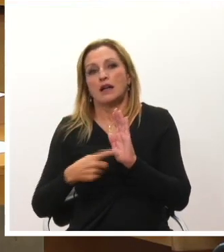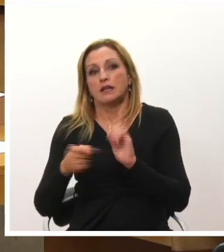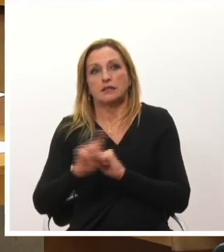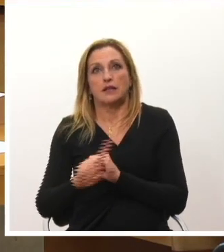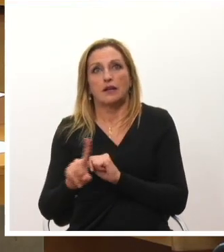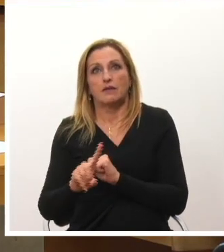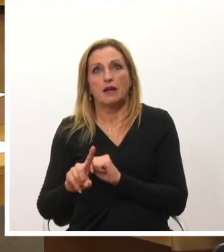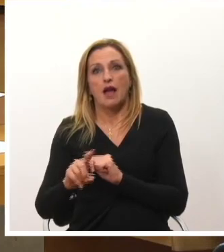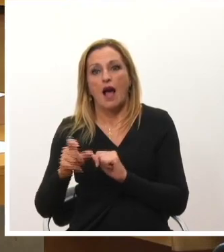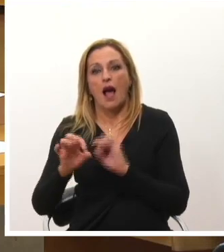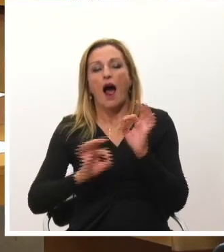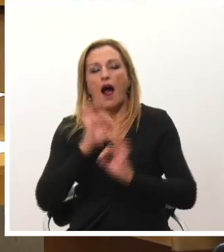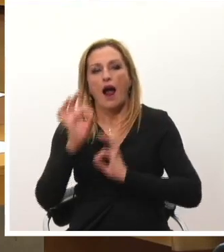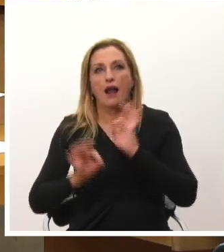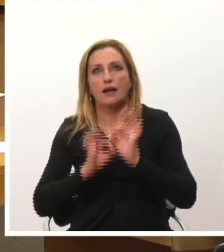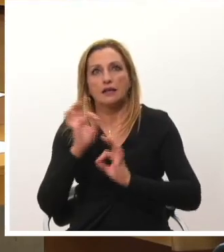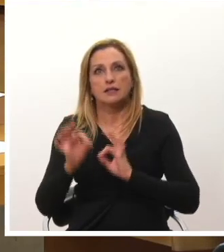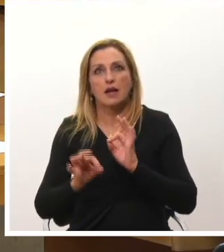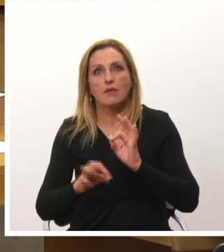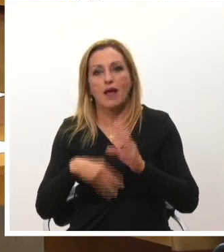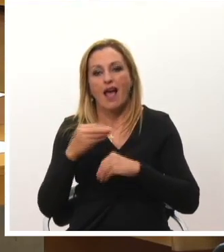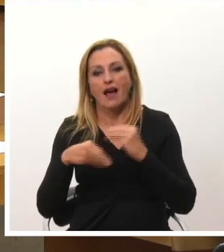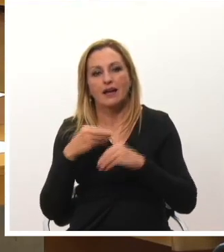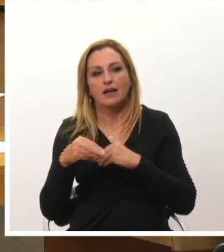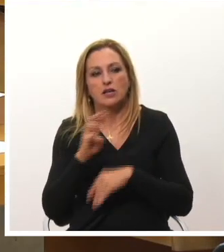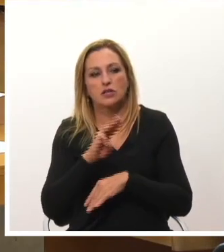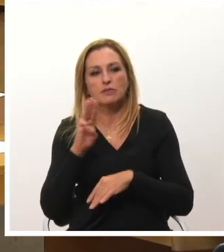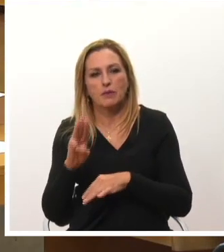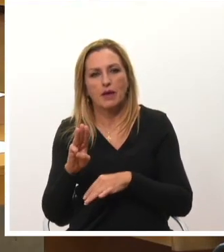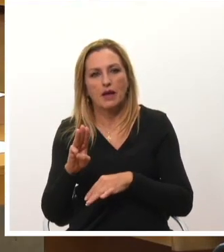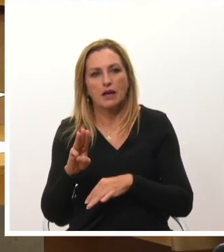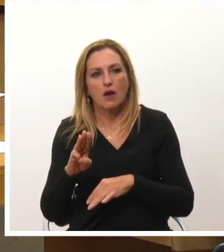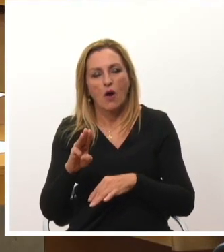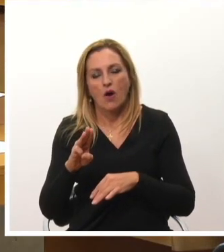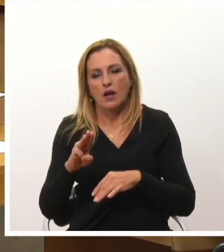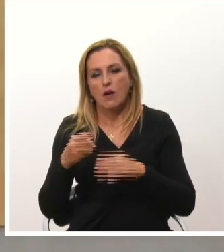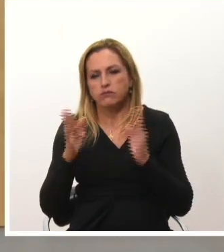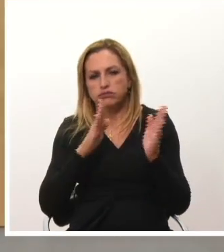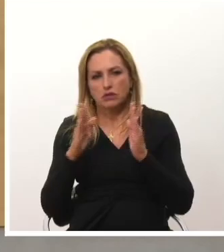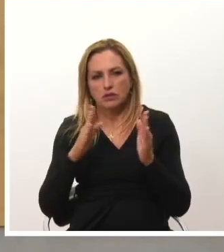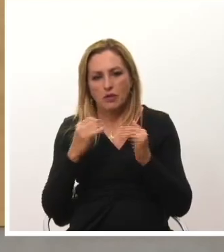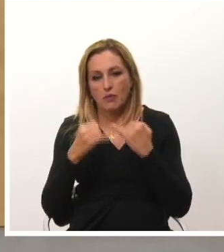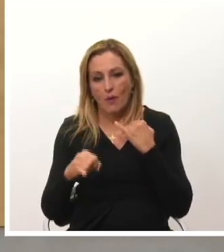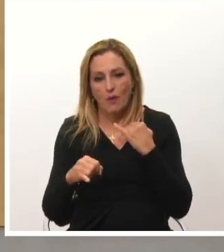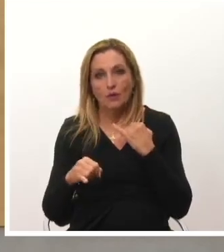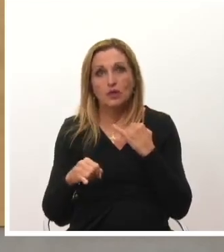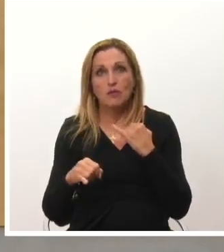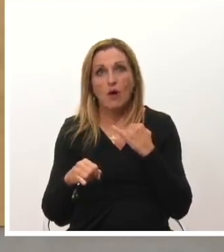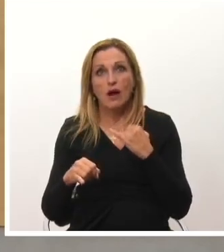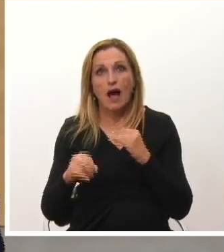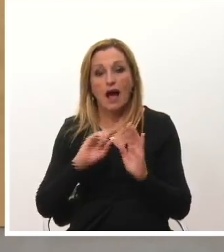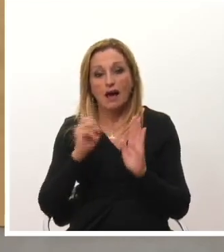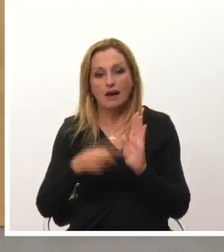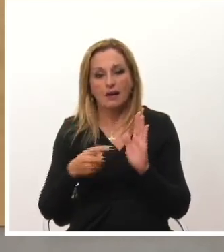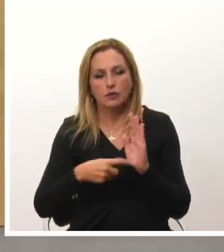la asamblea que ha hecho el partido Popular en estos en estos últimos tiempos esta legislatura difícil les parece poco mérito haber